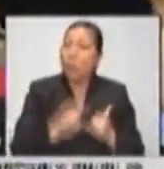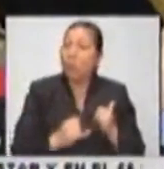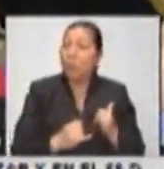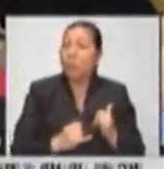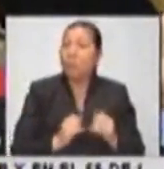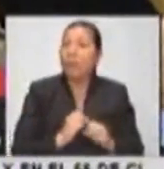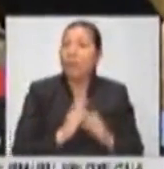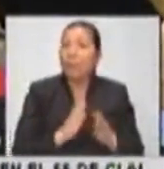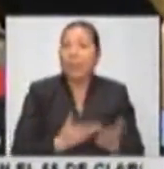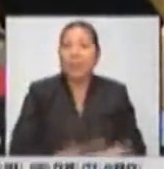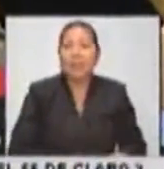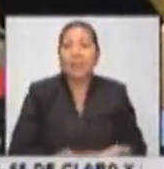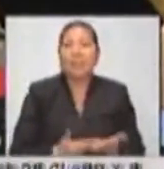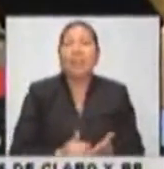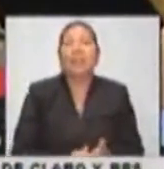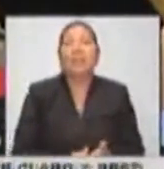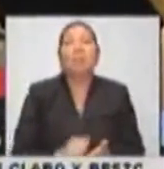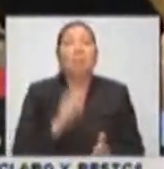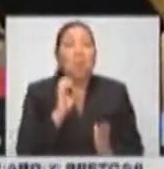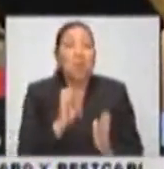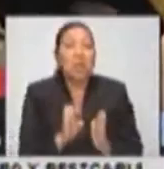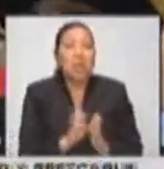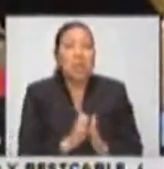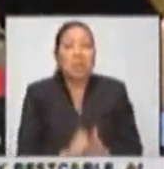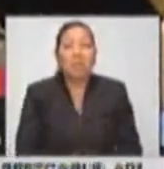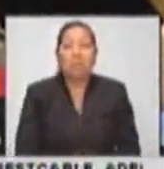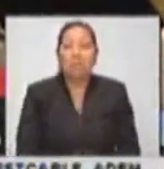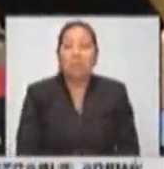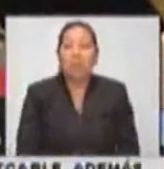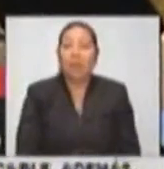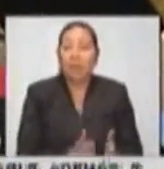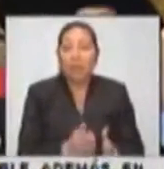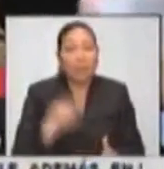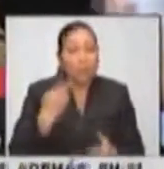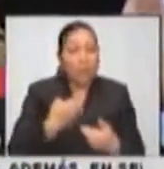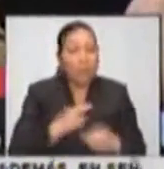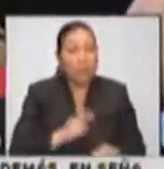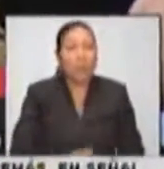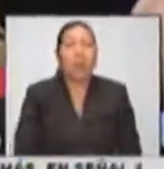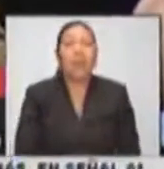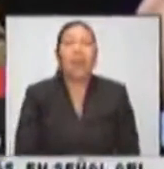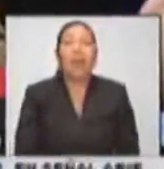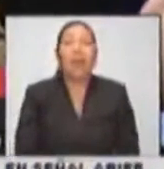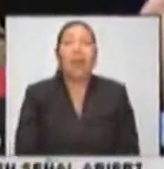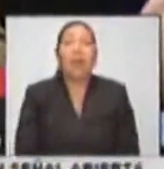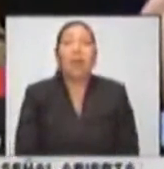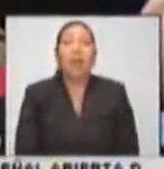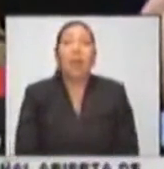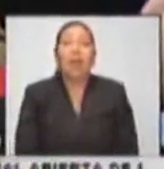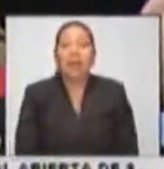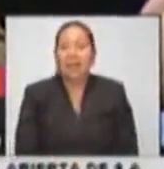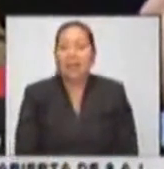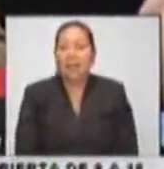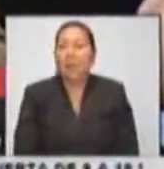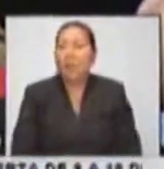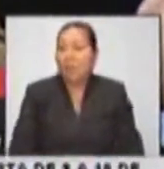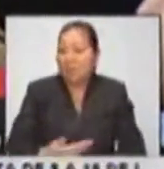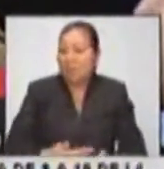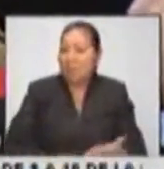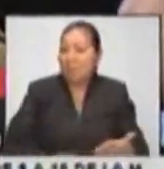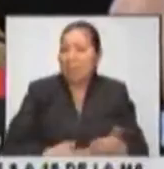días se refieren, por ejemplo, a la coherencia de política pública. ¿Se dan cuenta? Más un